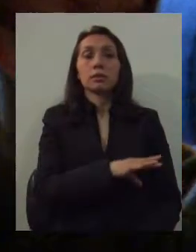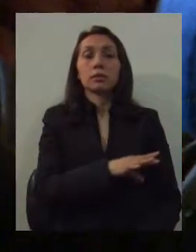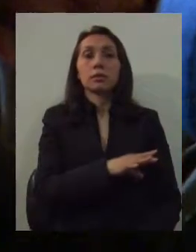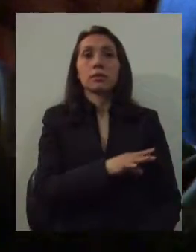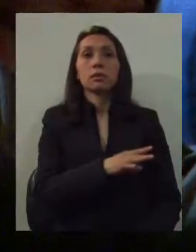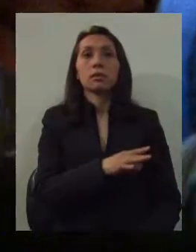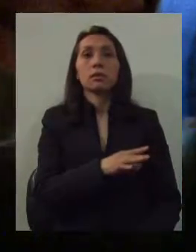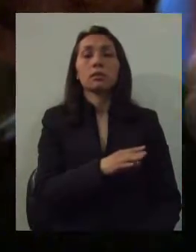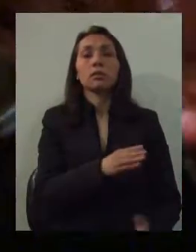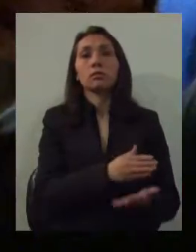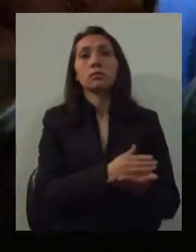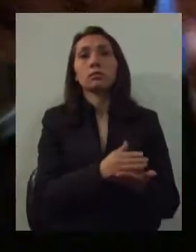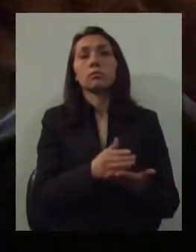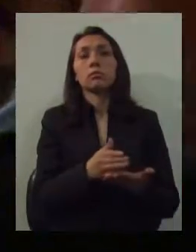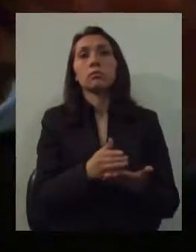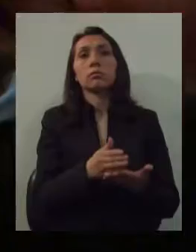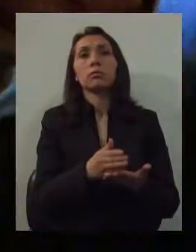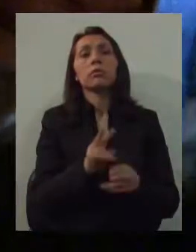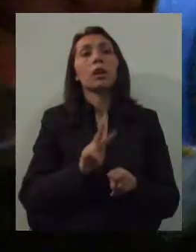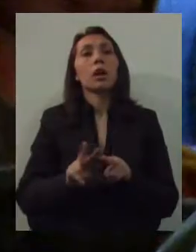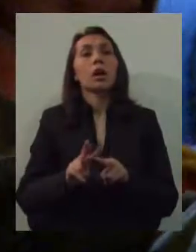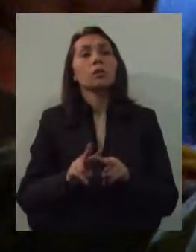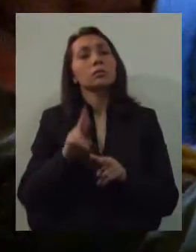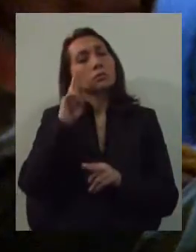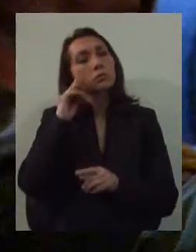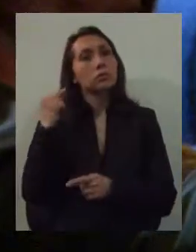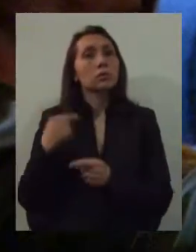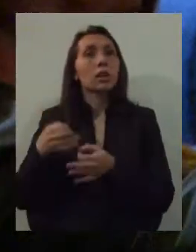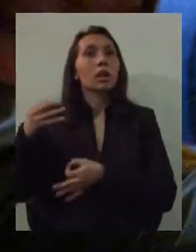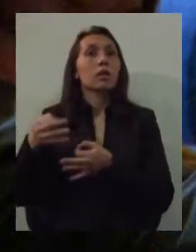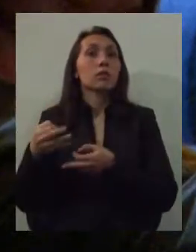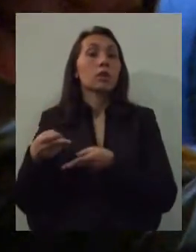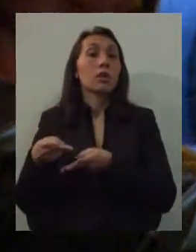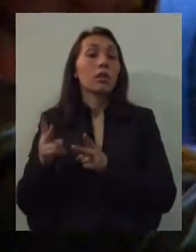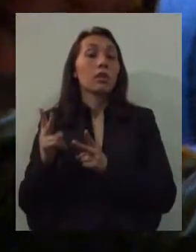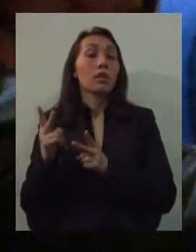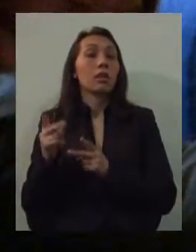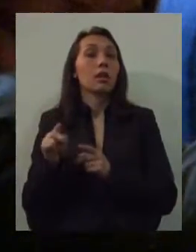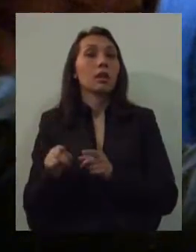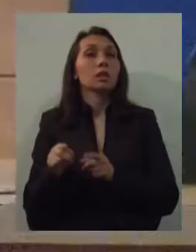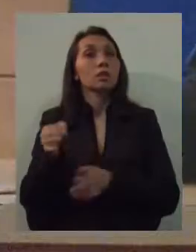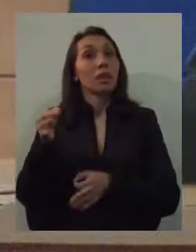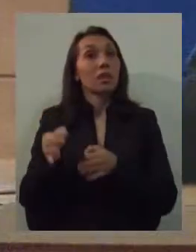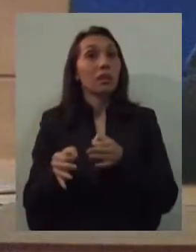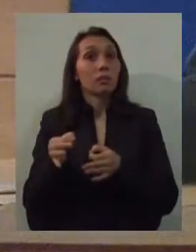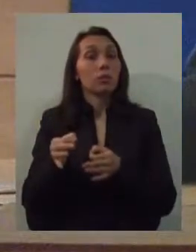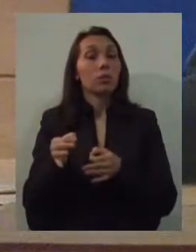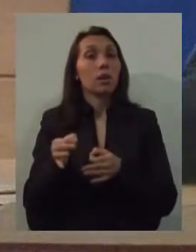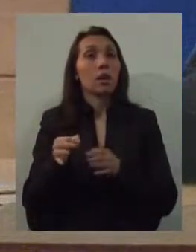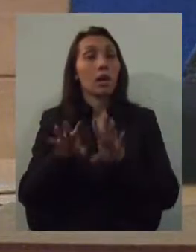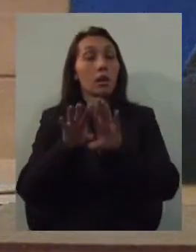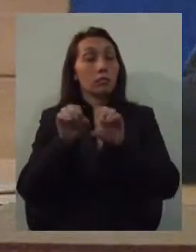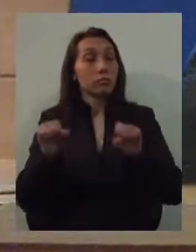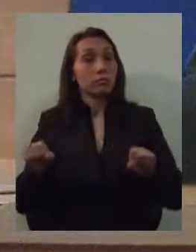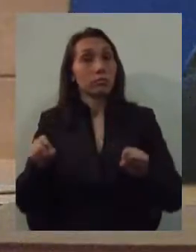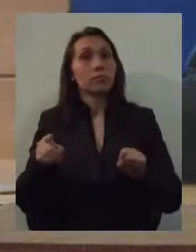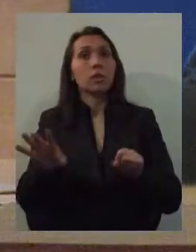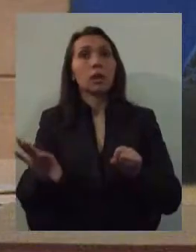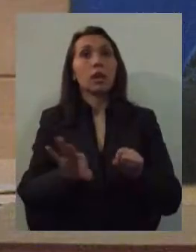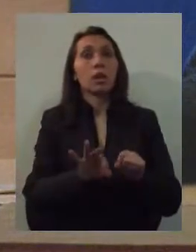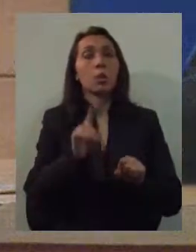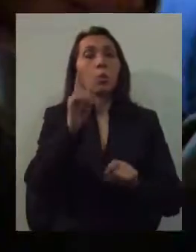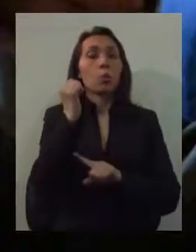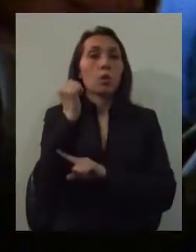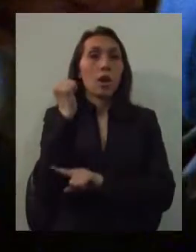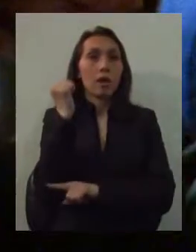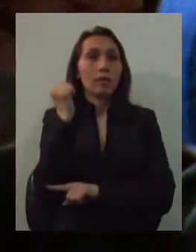están o haciendo una analogía a los tribunales de derecho. Y estos tribunales de derecho se supone que se elige a un